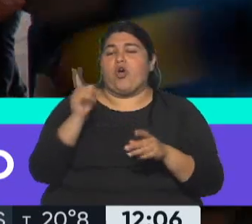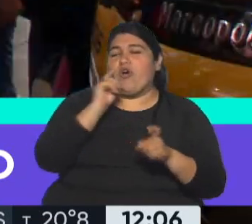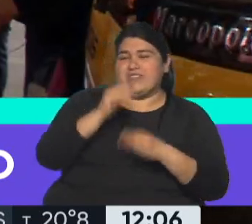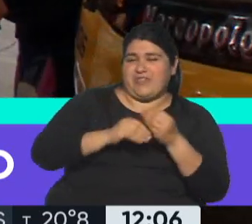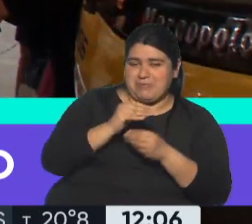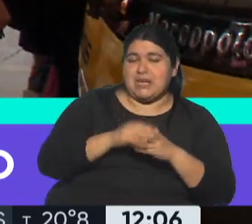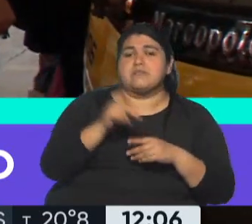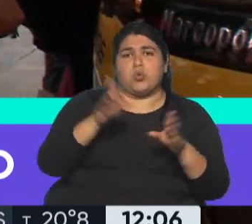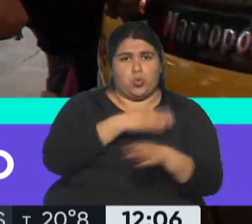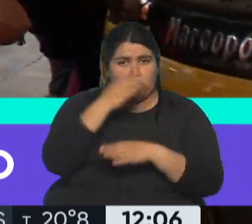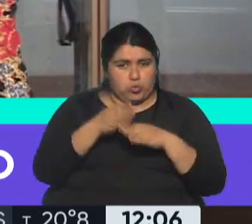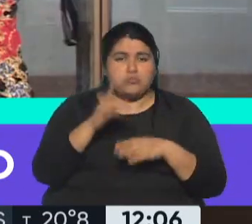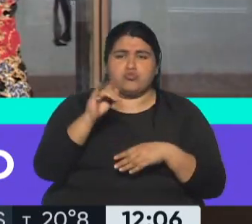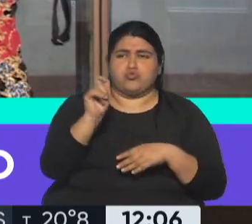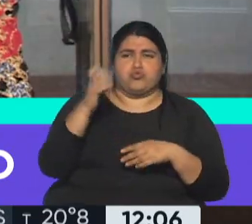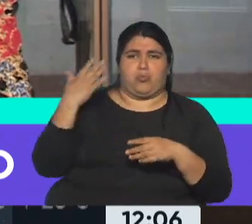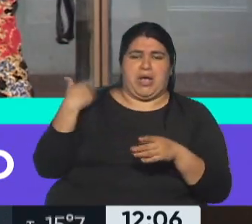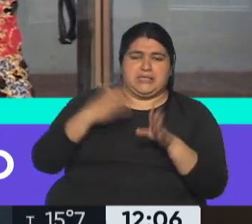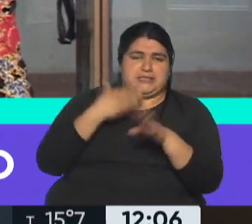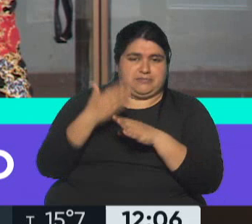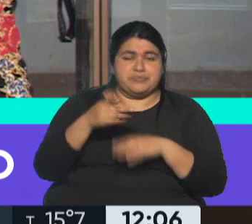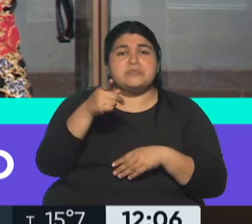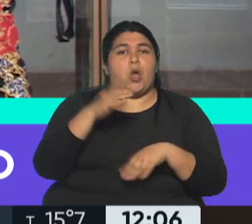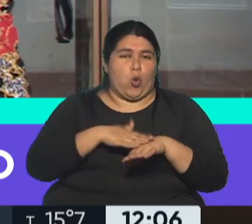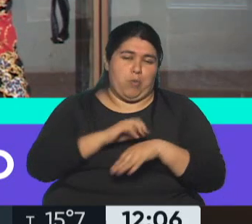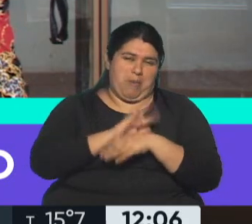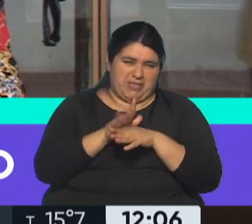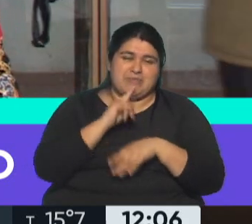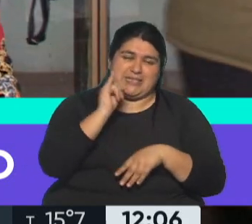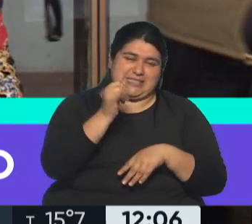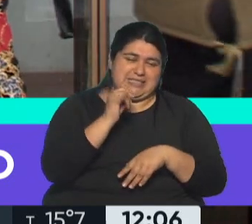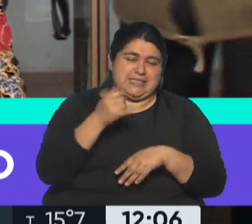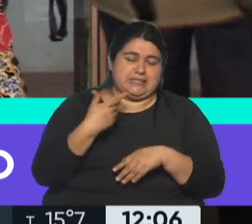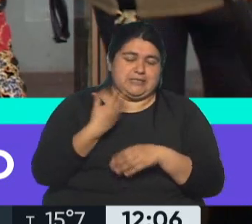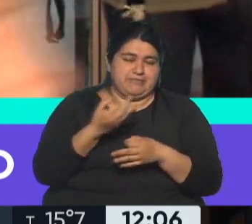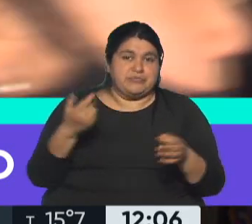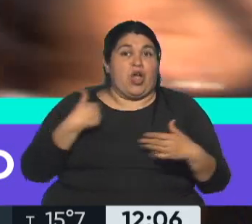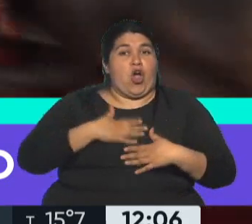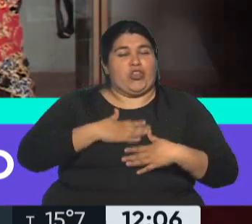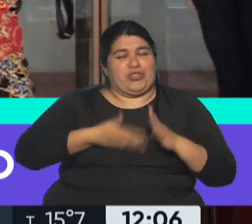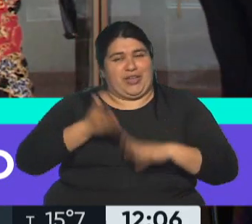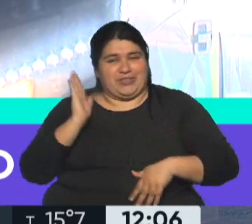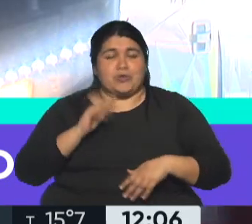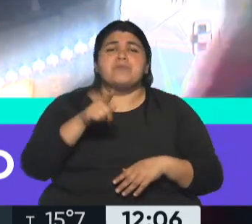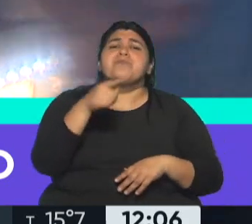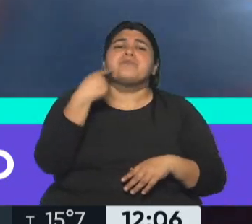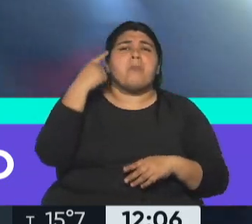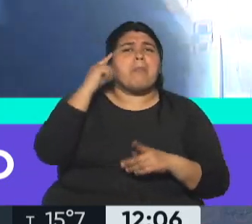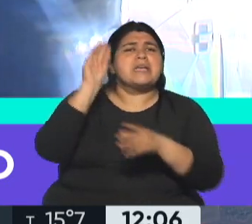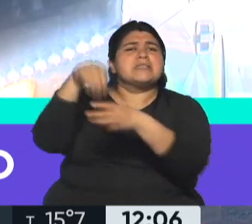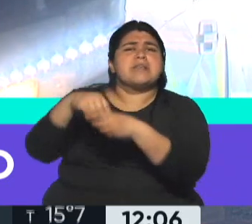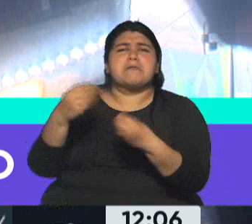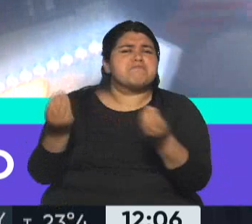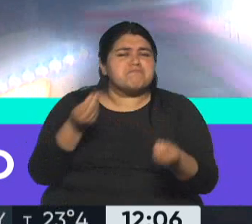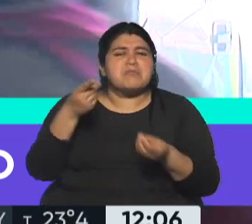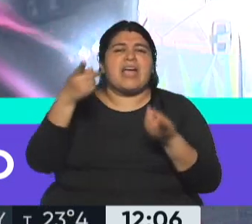los veías? Bastante, un par de meses, sí. Por el tema de la pandemia. Exacto. Sí, sí, sí, así que contentos. ¿Y allá qué piensan hacer? Y